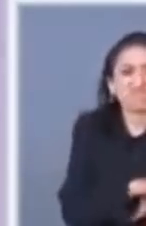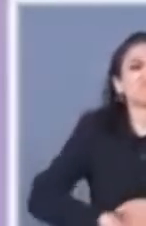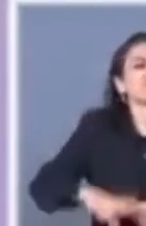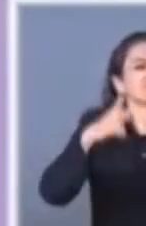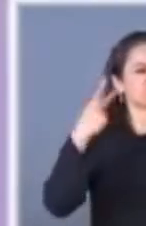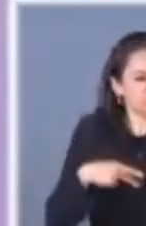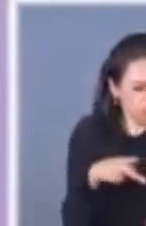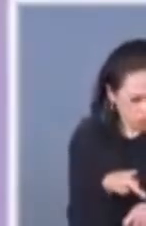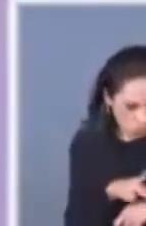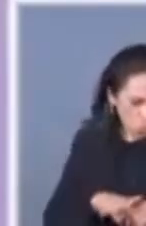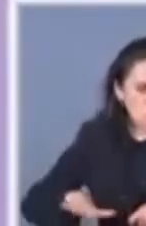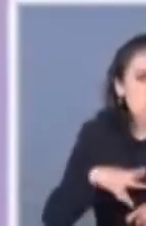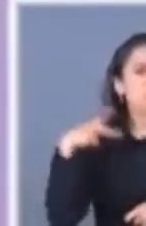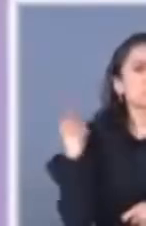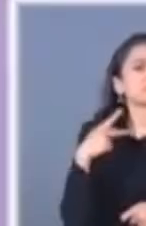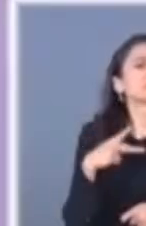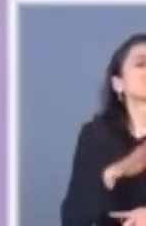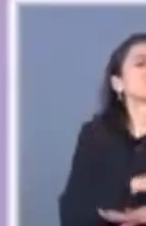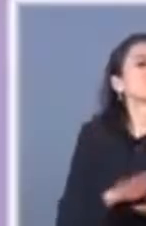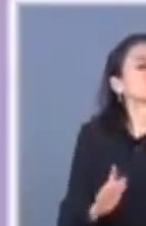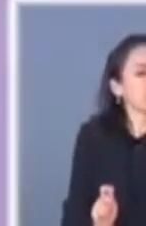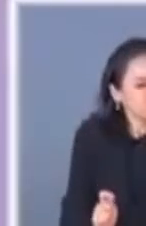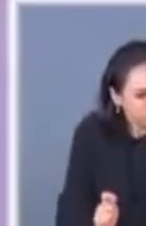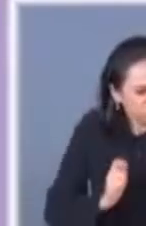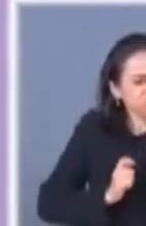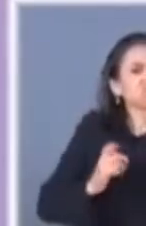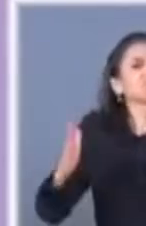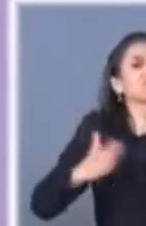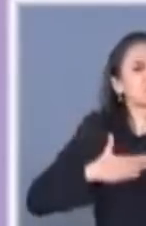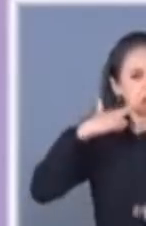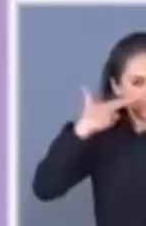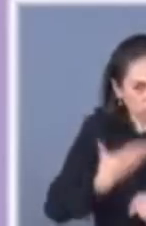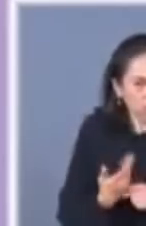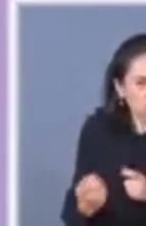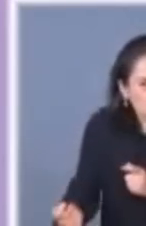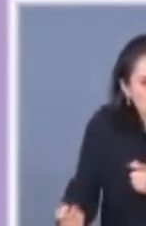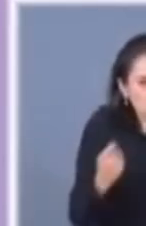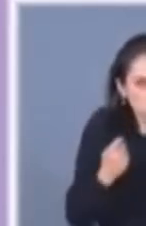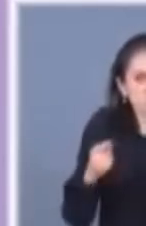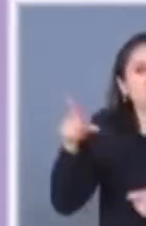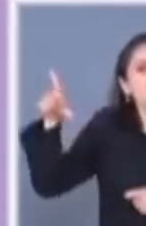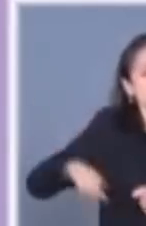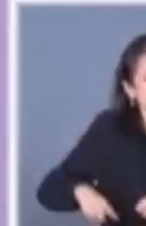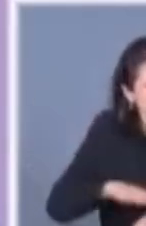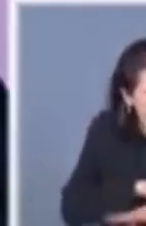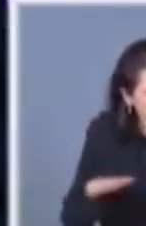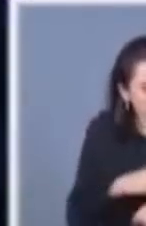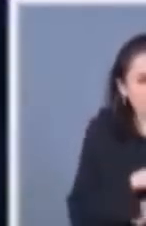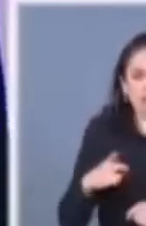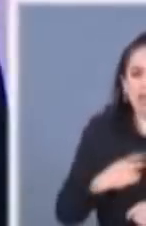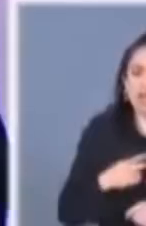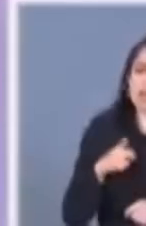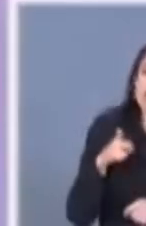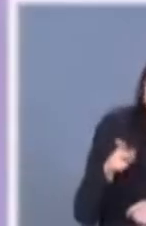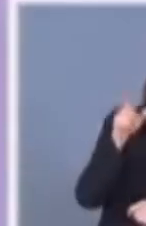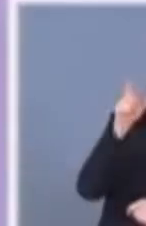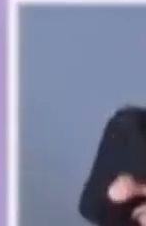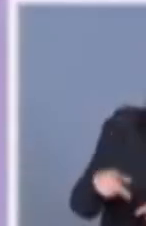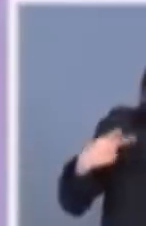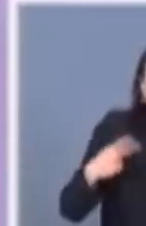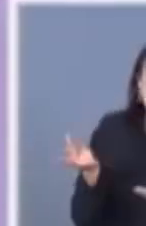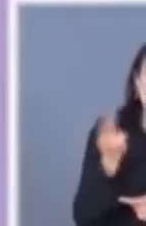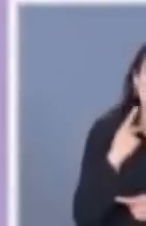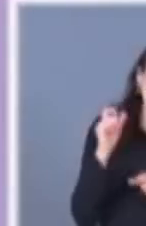Los ciudadanos tenemos que encontrar tenemos que retomar el control del poder público. No podemos seguir confiando en los políticos de